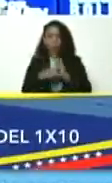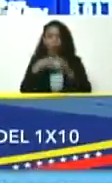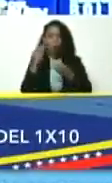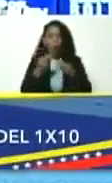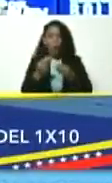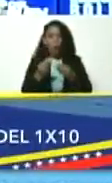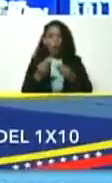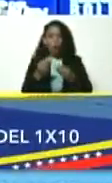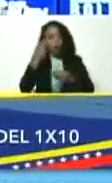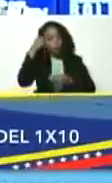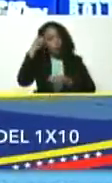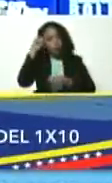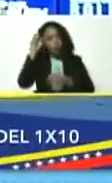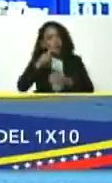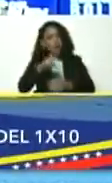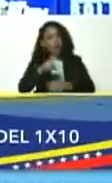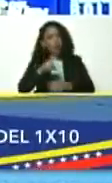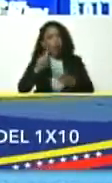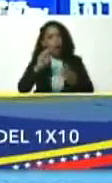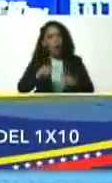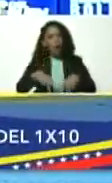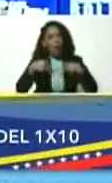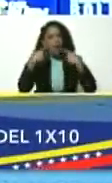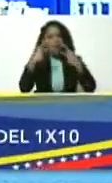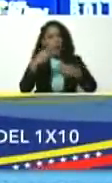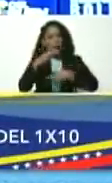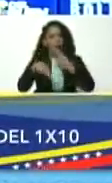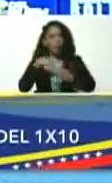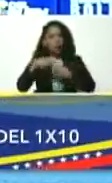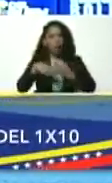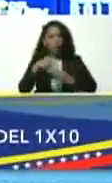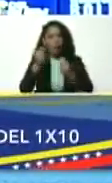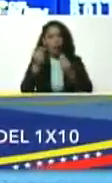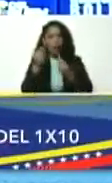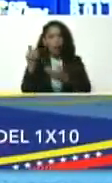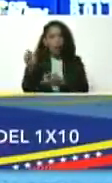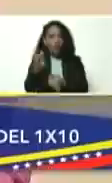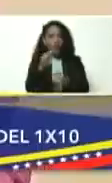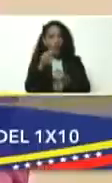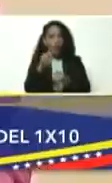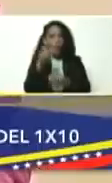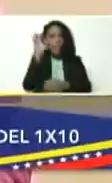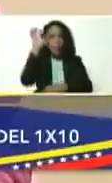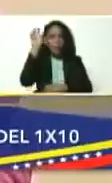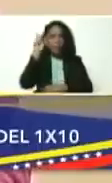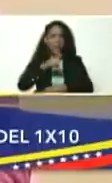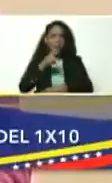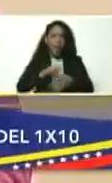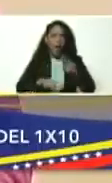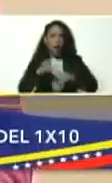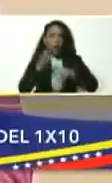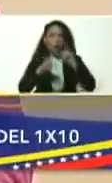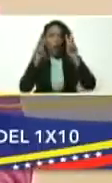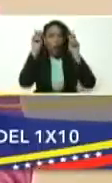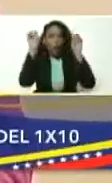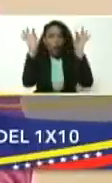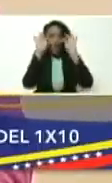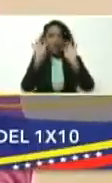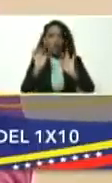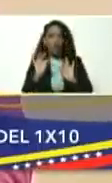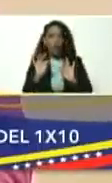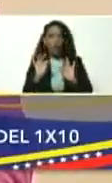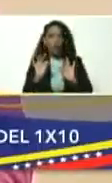necesario en la reforma y revolución tributaria que país necesita en la construcción del nuevo modelo